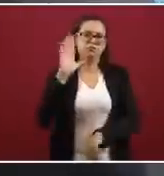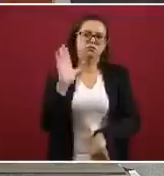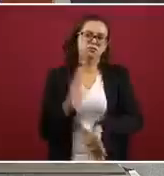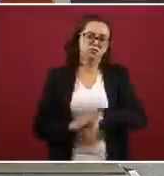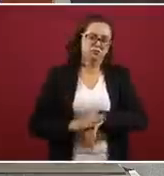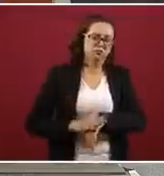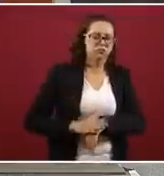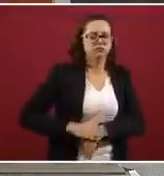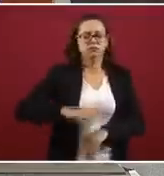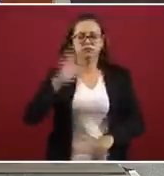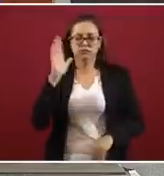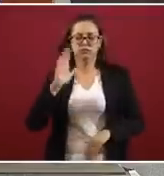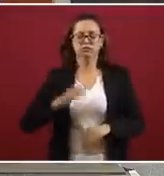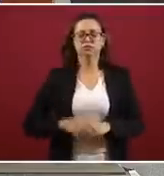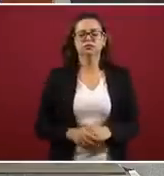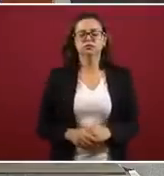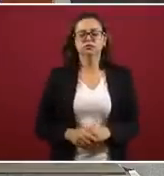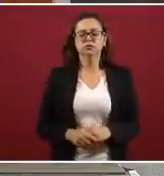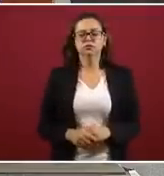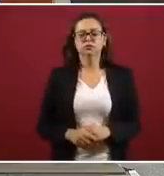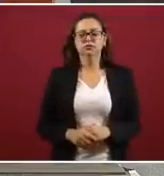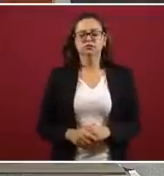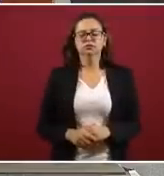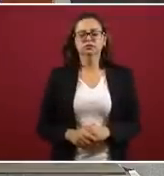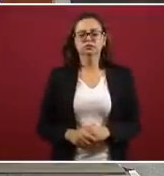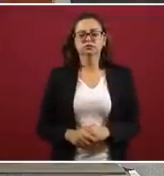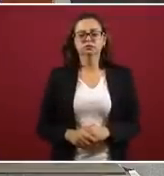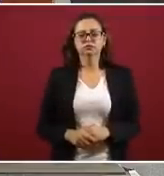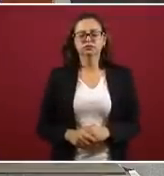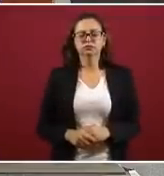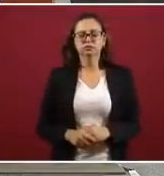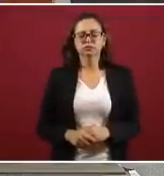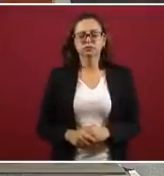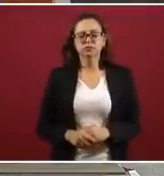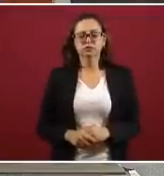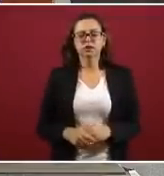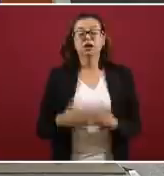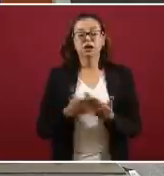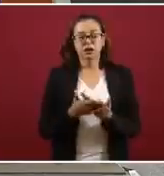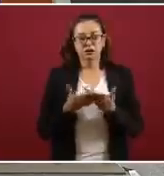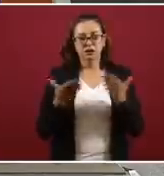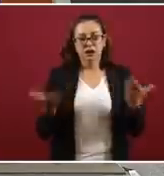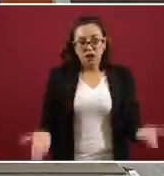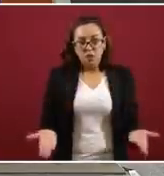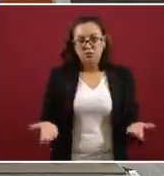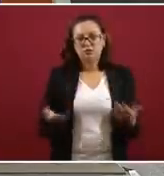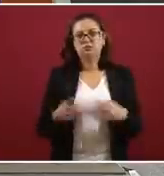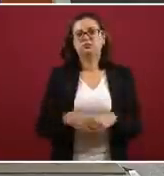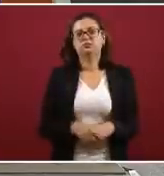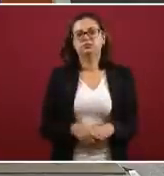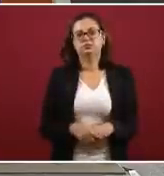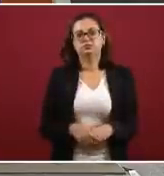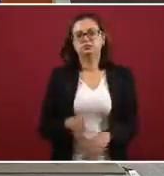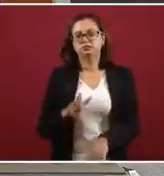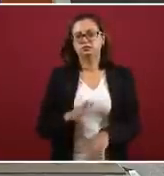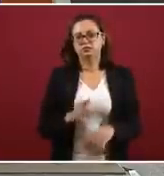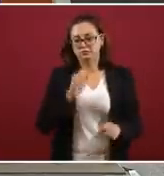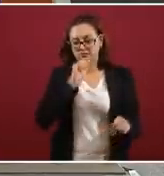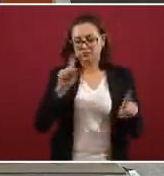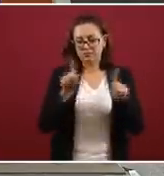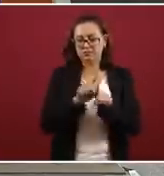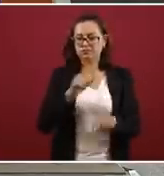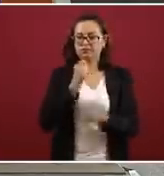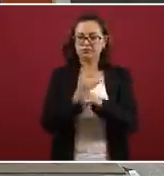le compraban al campesino en el medio rural. Ahora, hay un dato